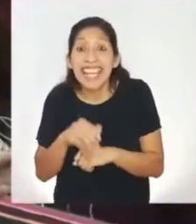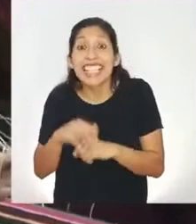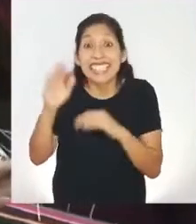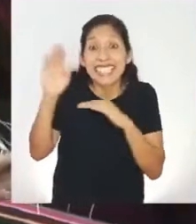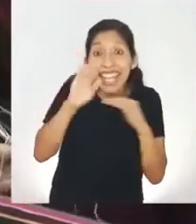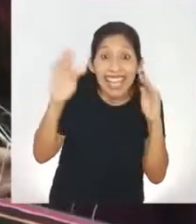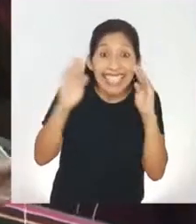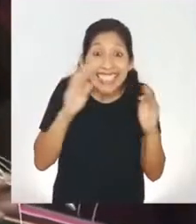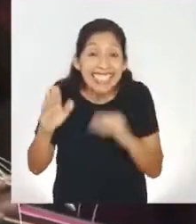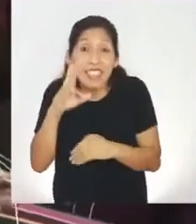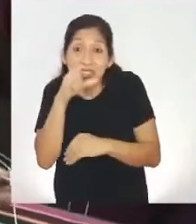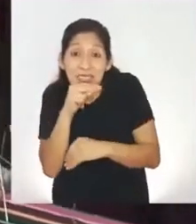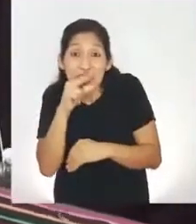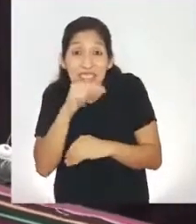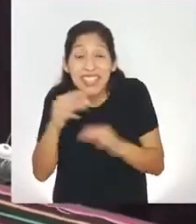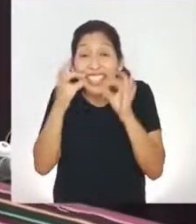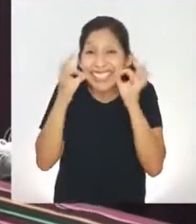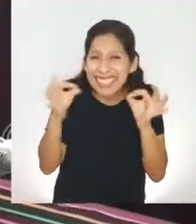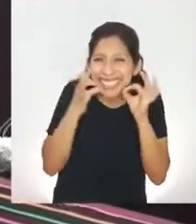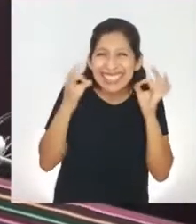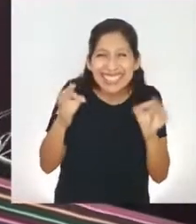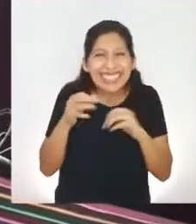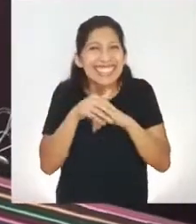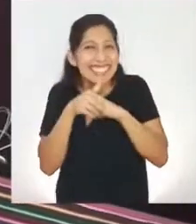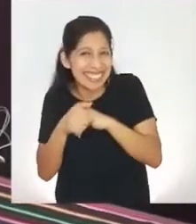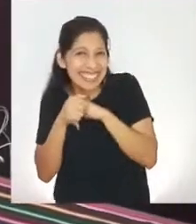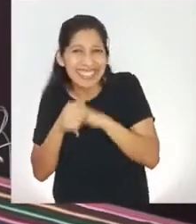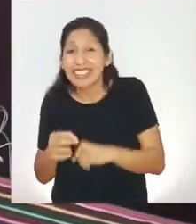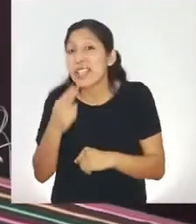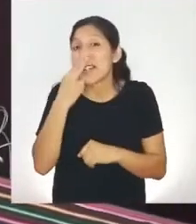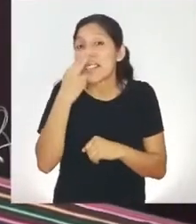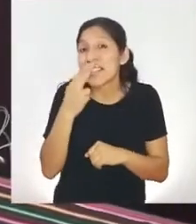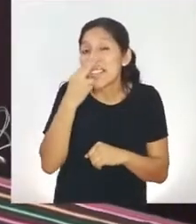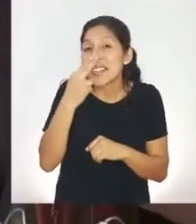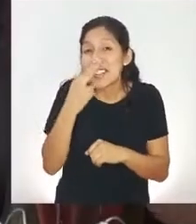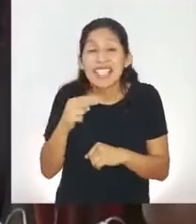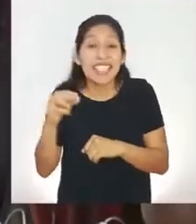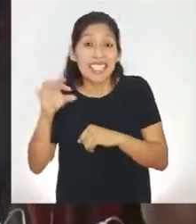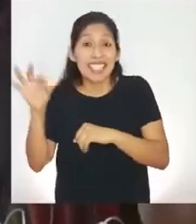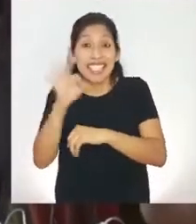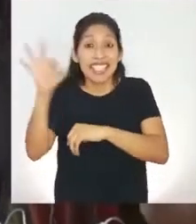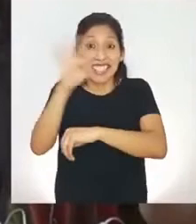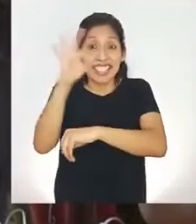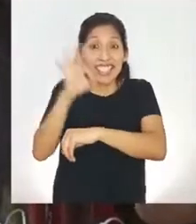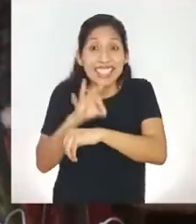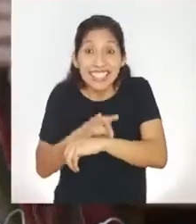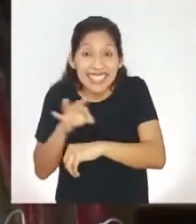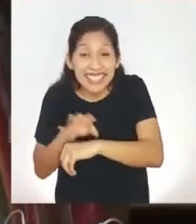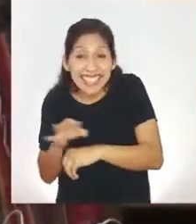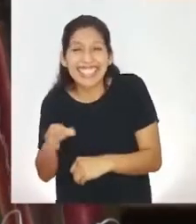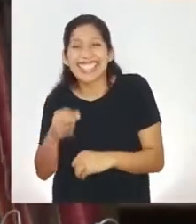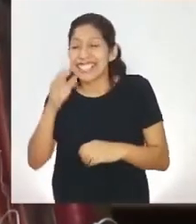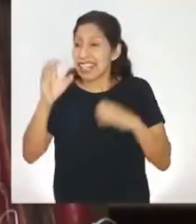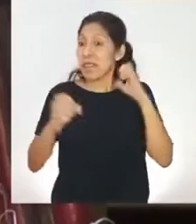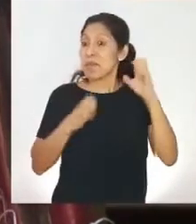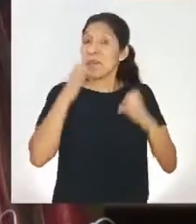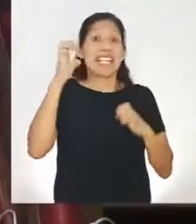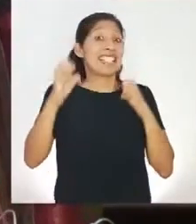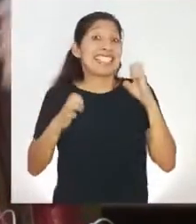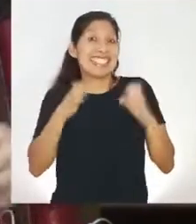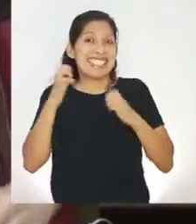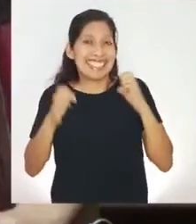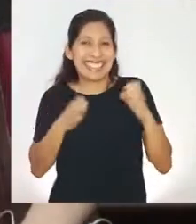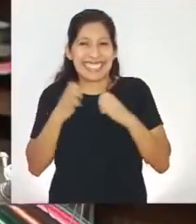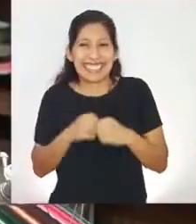Salud el pato, salud el gato, salud el chanchito, salud el zancudo con